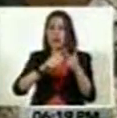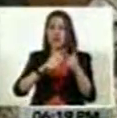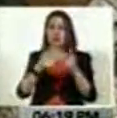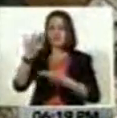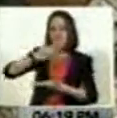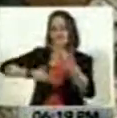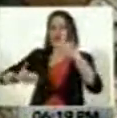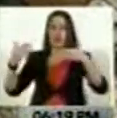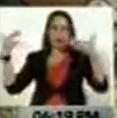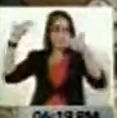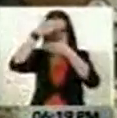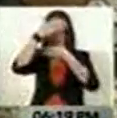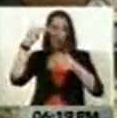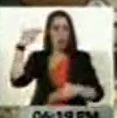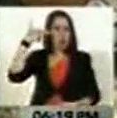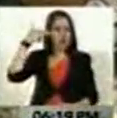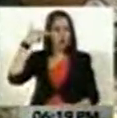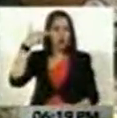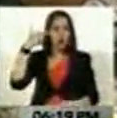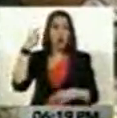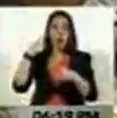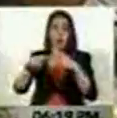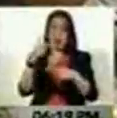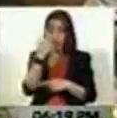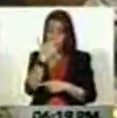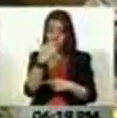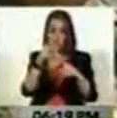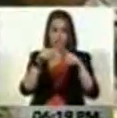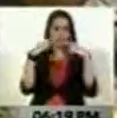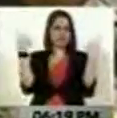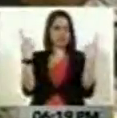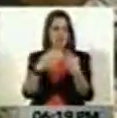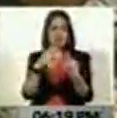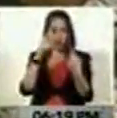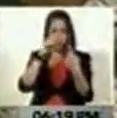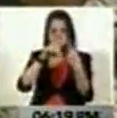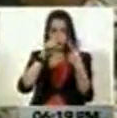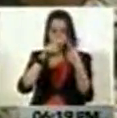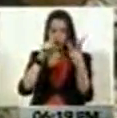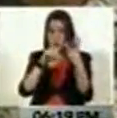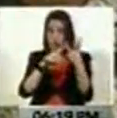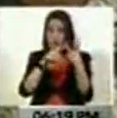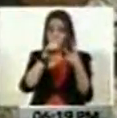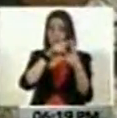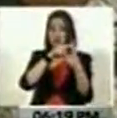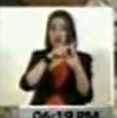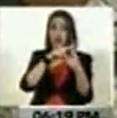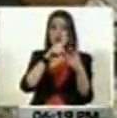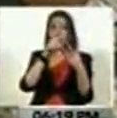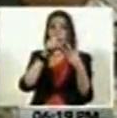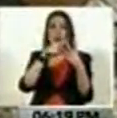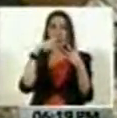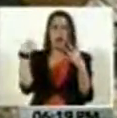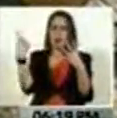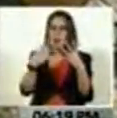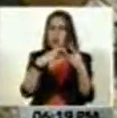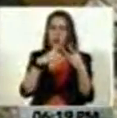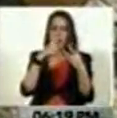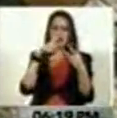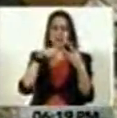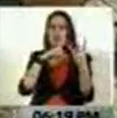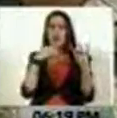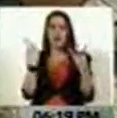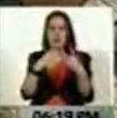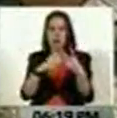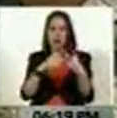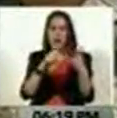extorsión. Aquí tenemos tres microáreas identificadas, que son la de microárea Valle Fresco, Vuelta al Águila y barrio El